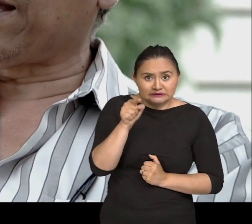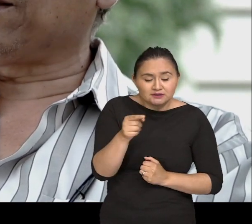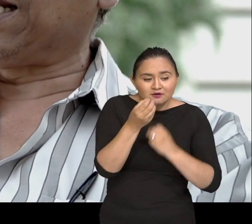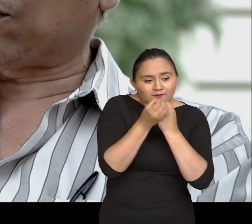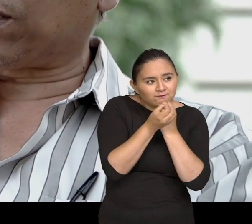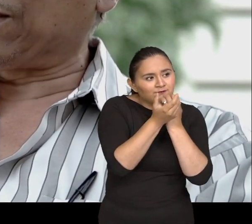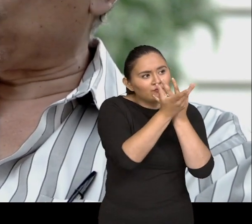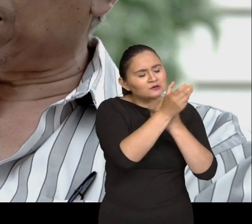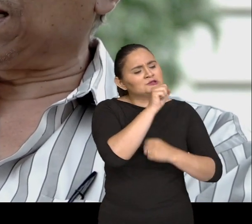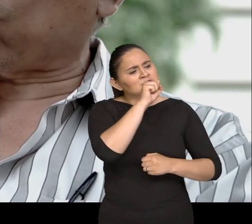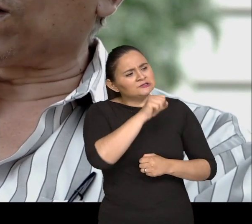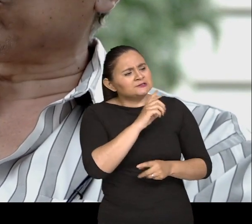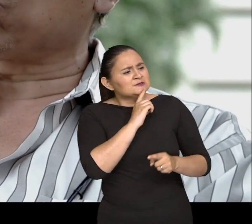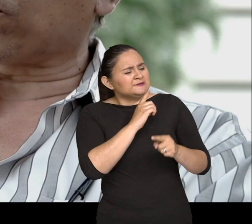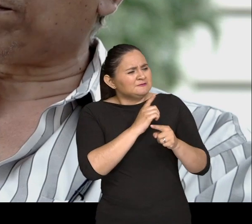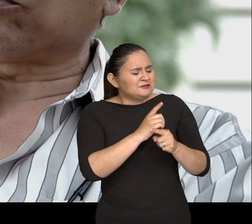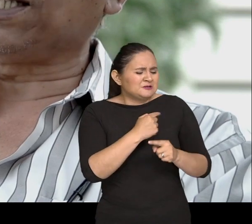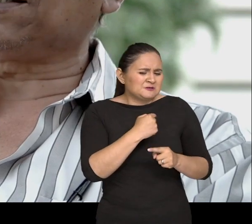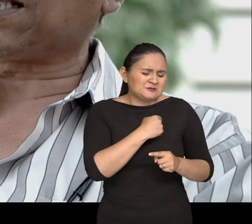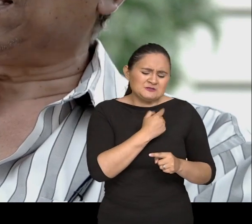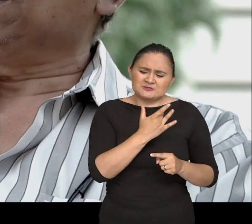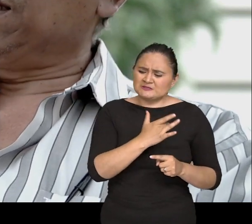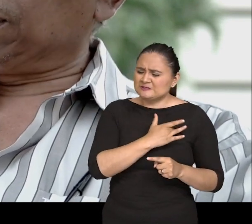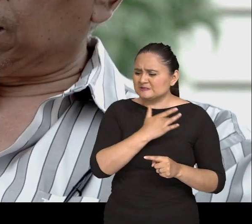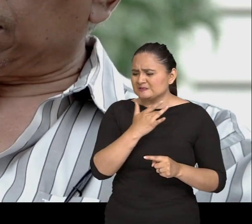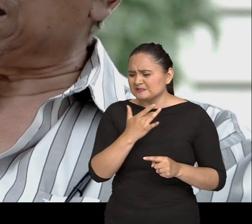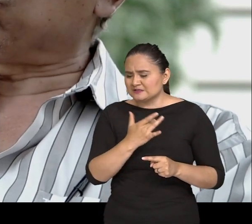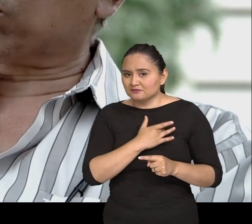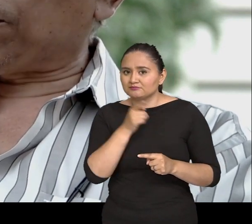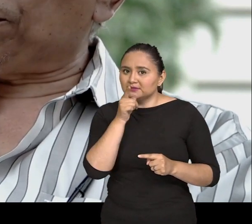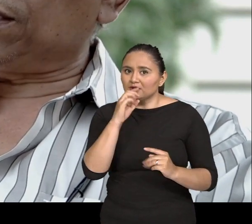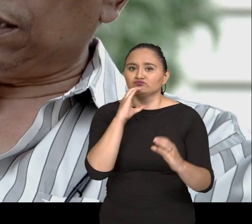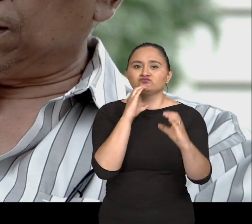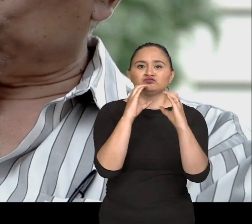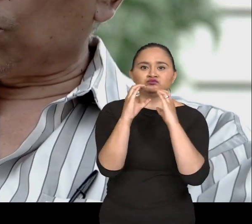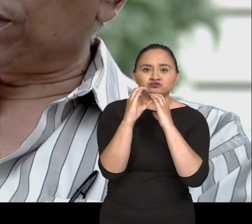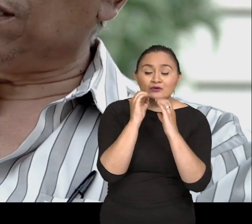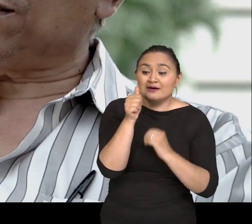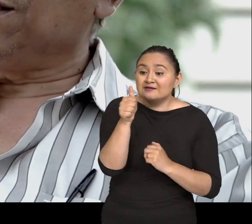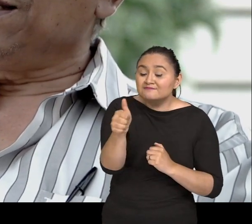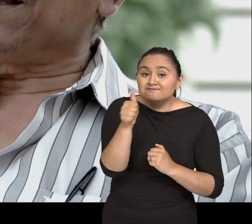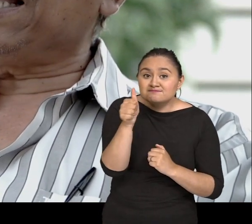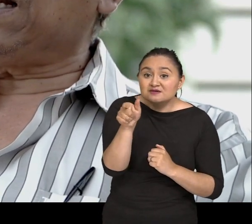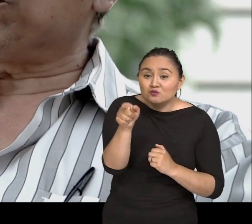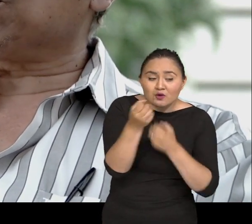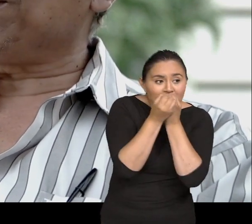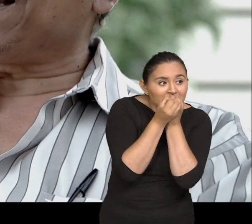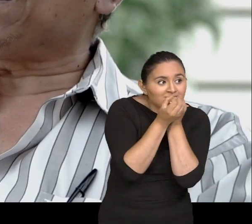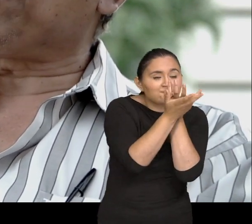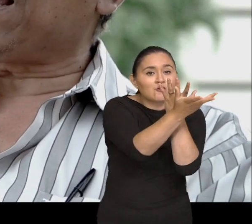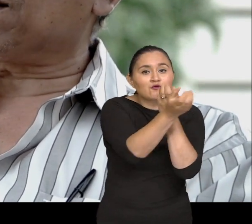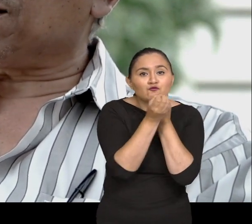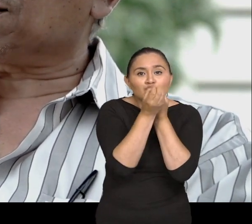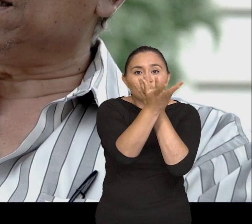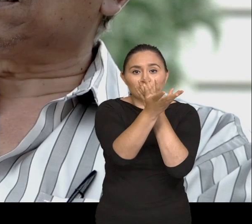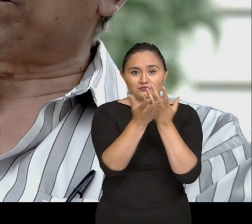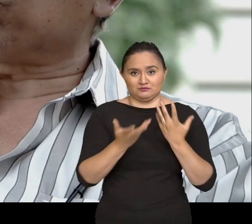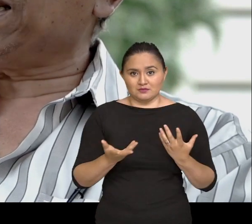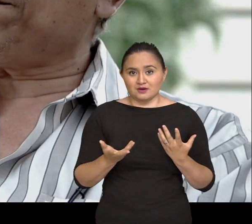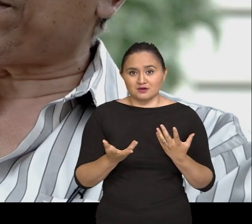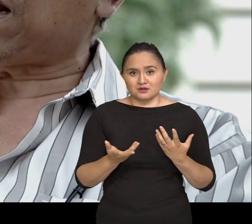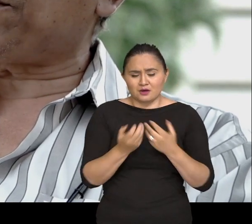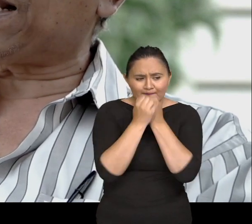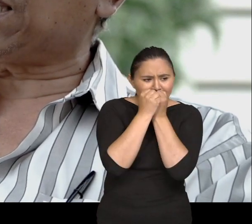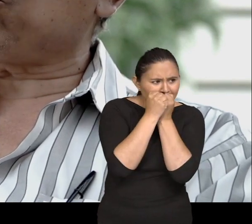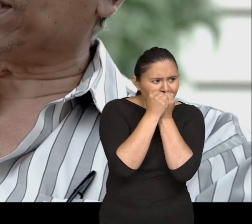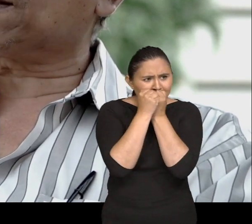en la que no hay en la cual no hay correspondencia entre ella y lo que va a venir y su devenir tenga la posibilidad de hablar de decir de